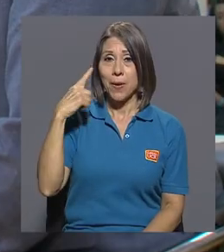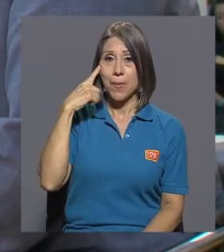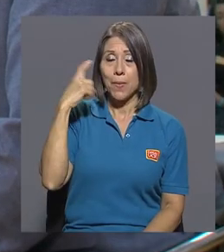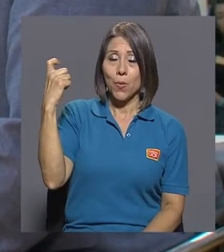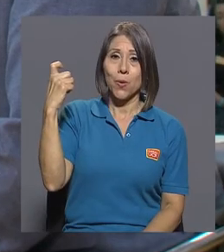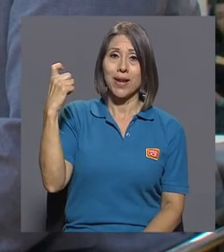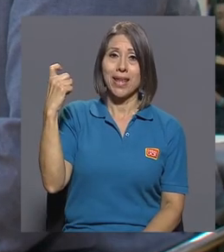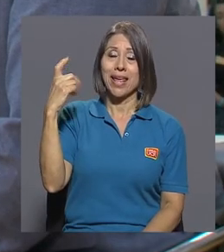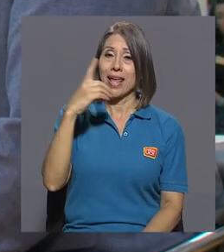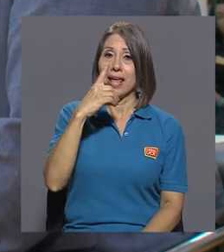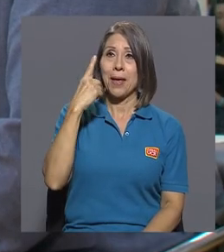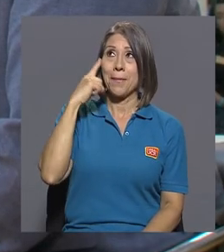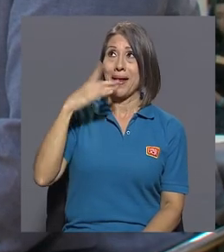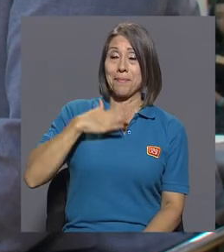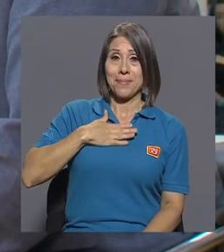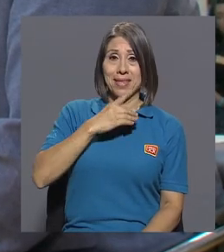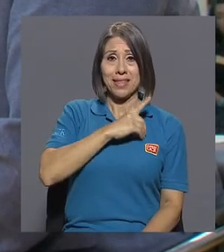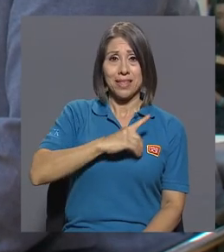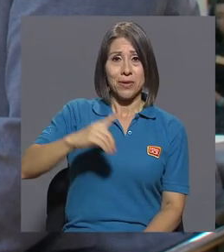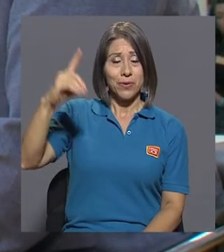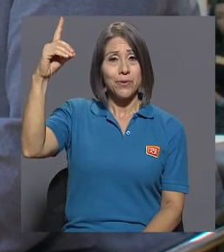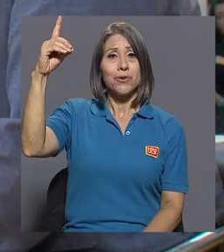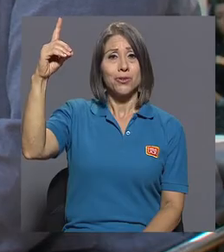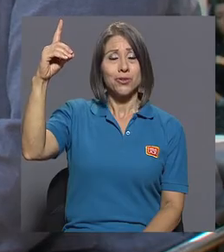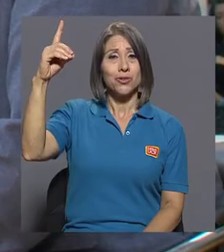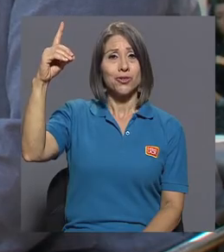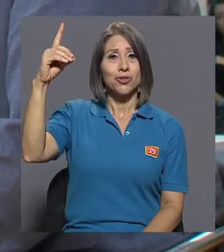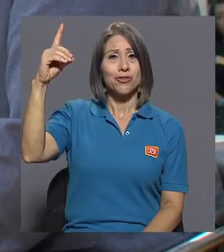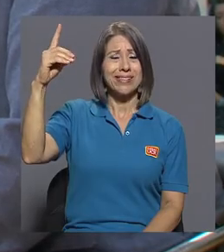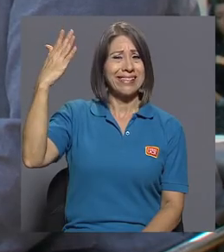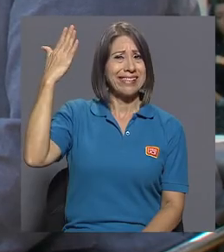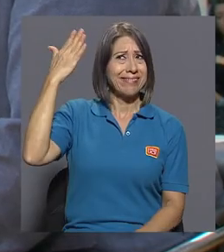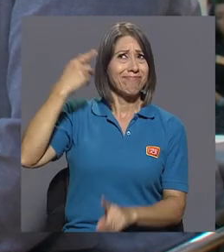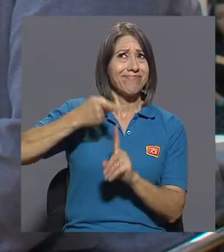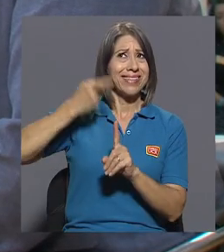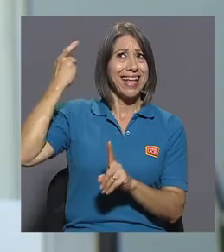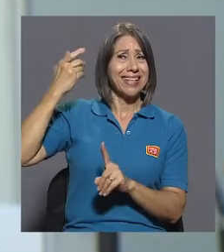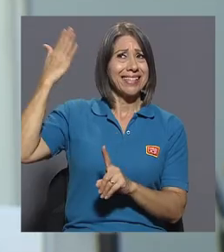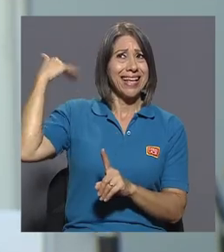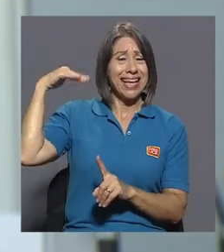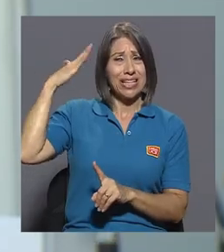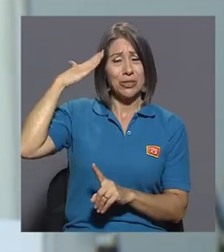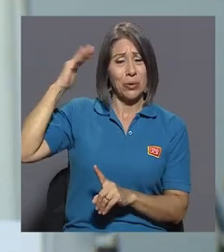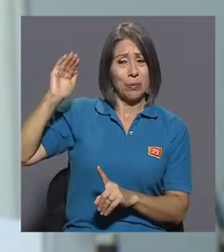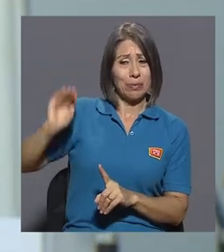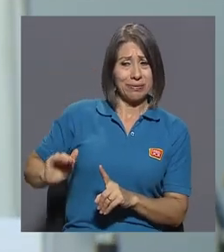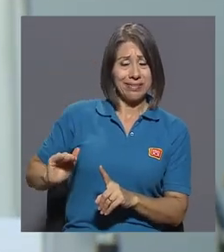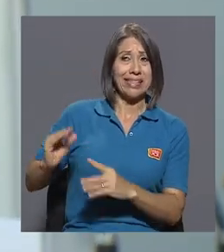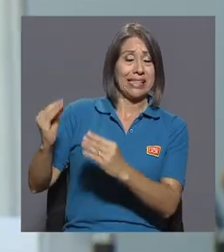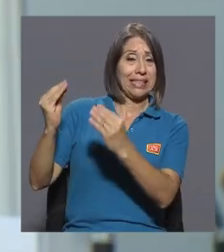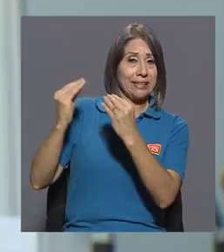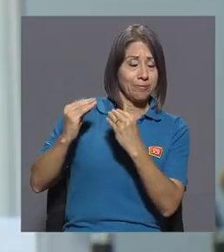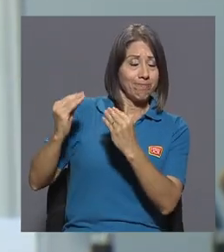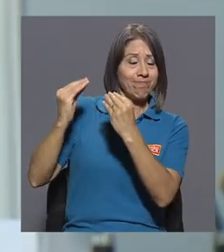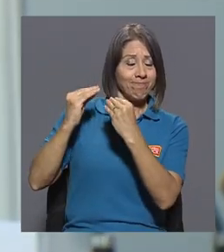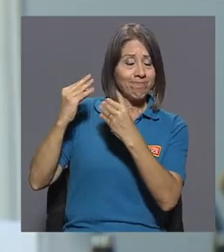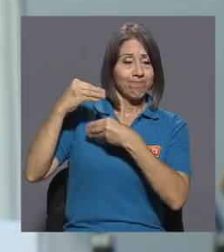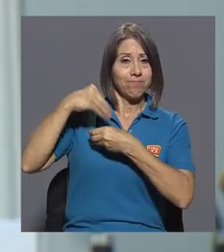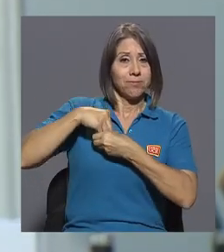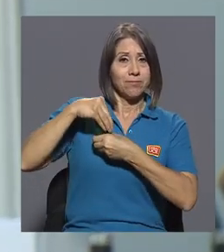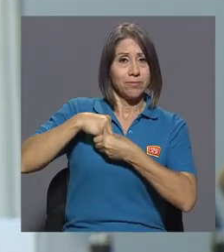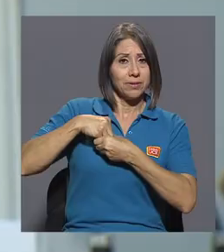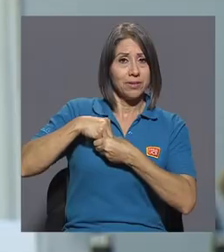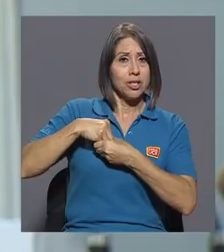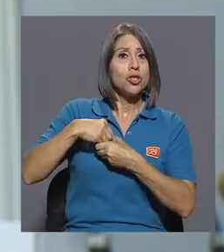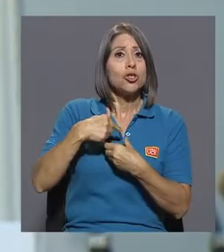Dios para mí ha sido inculcado desde que tengo razón de ser. Le tuve mucho temor a Dios